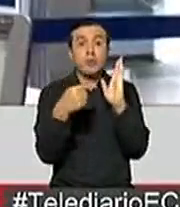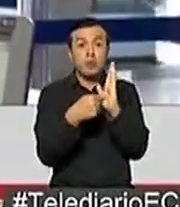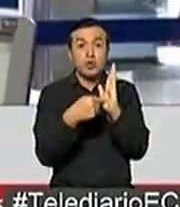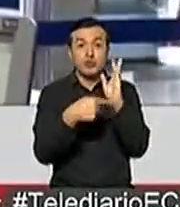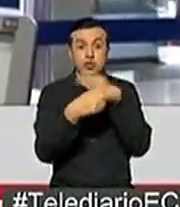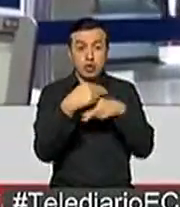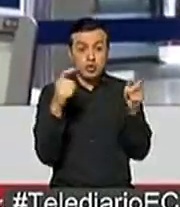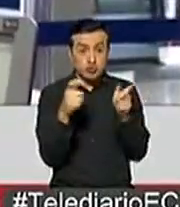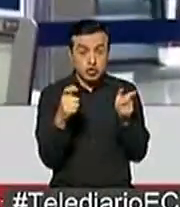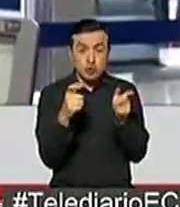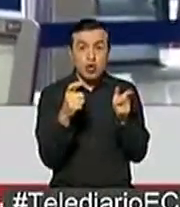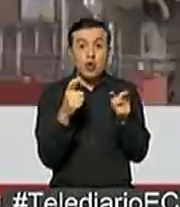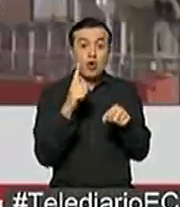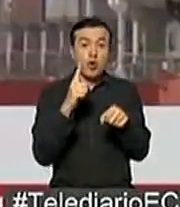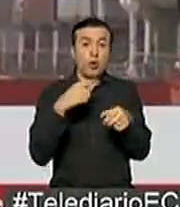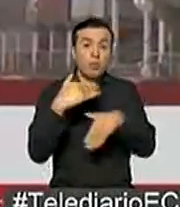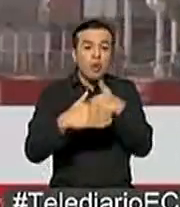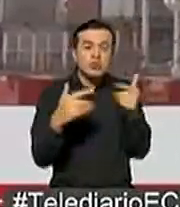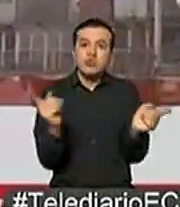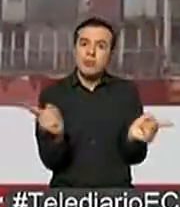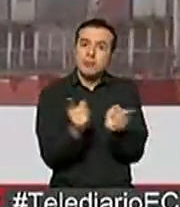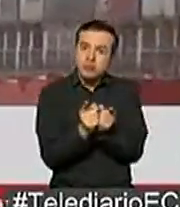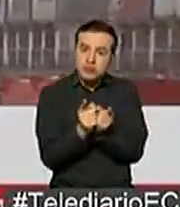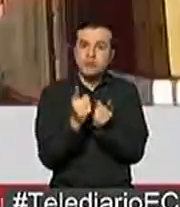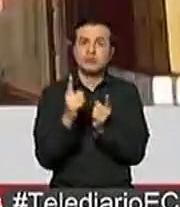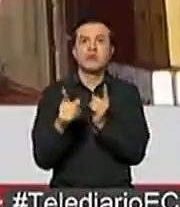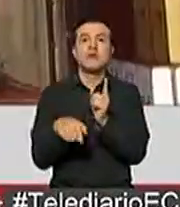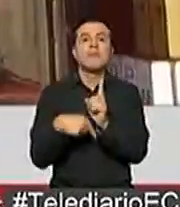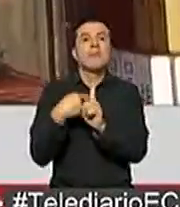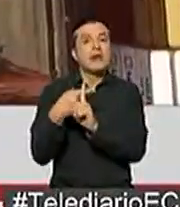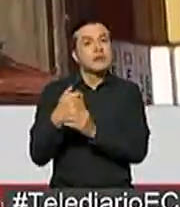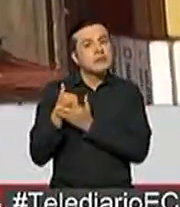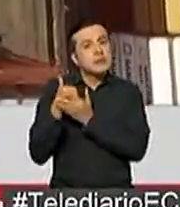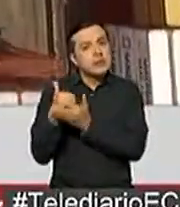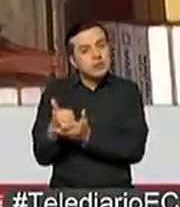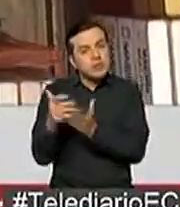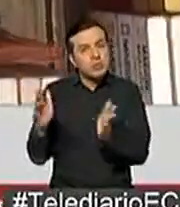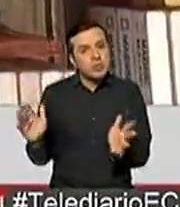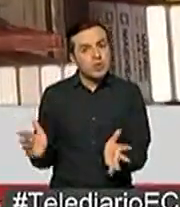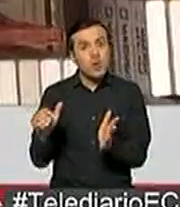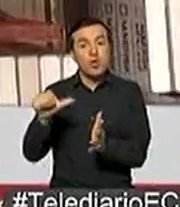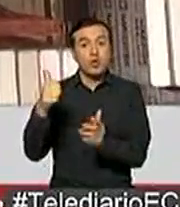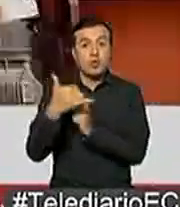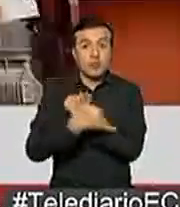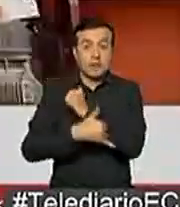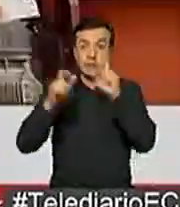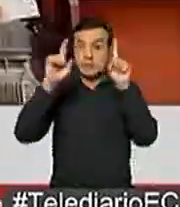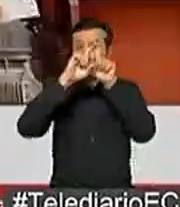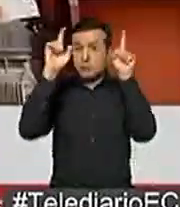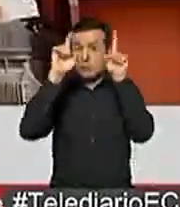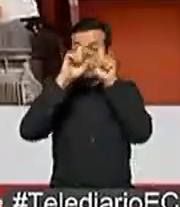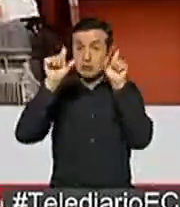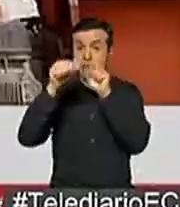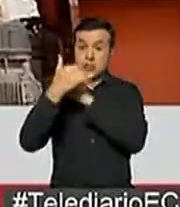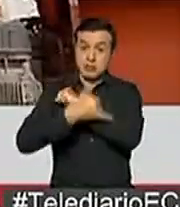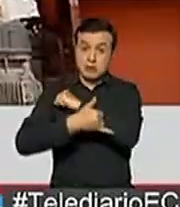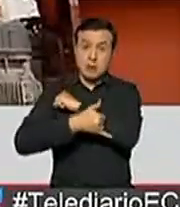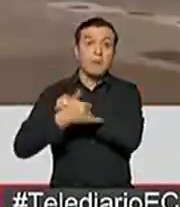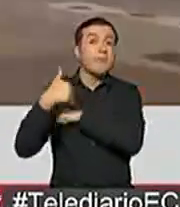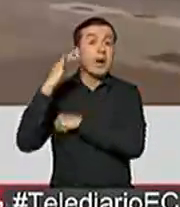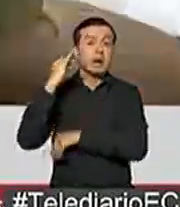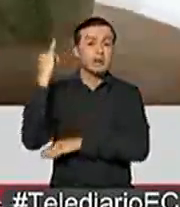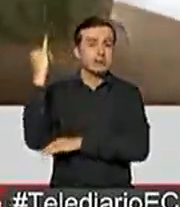microempresarios crearemos un sistema simplificado de incentivo a los exportadores con énfasis de las medianas y pequeñas